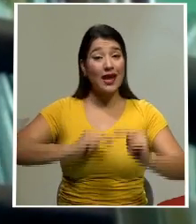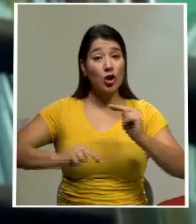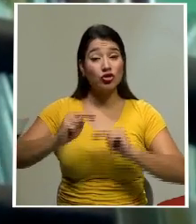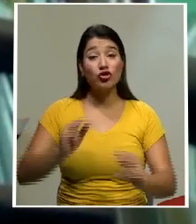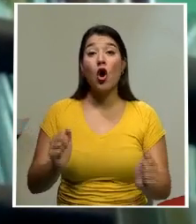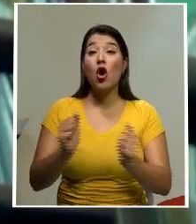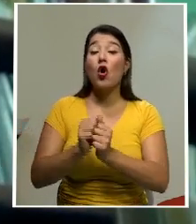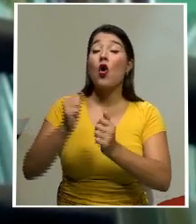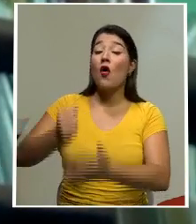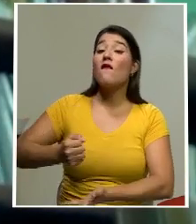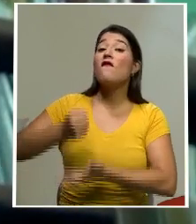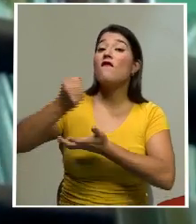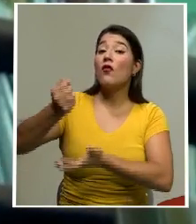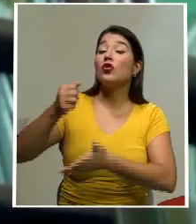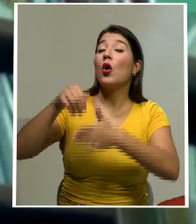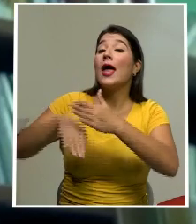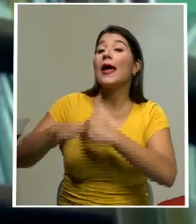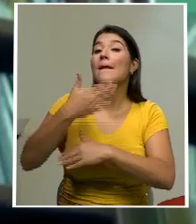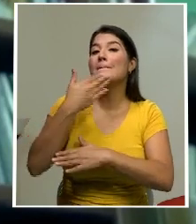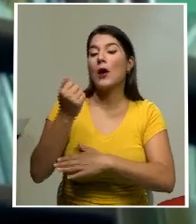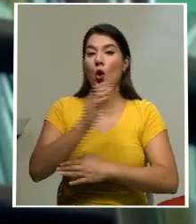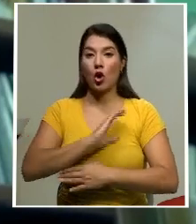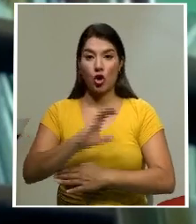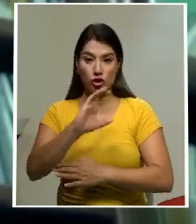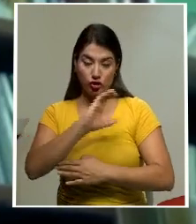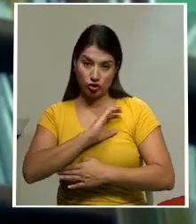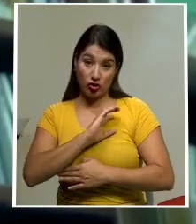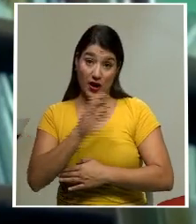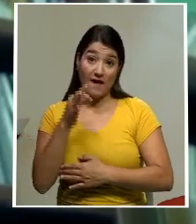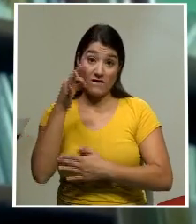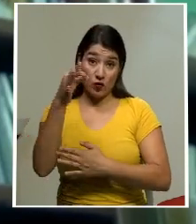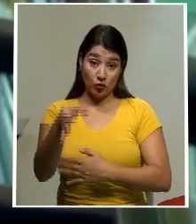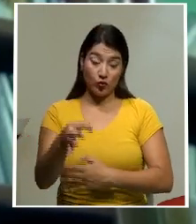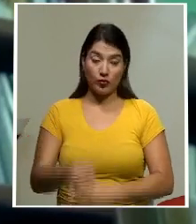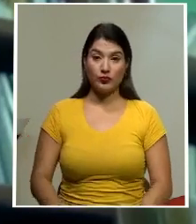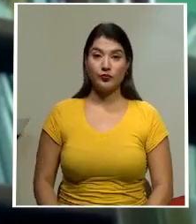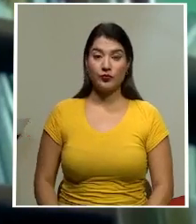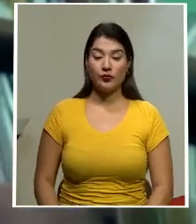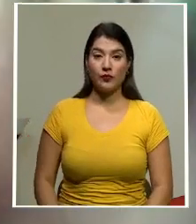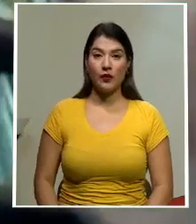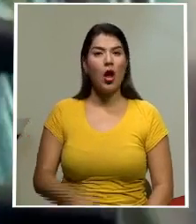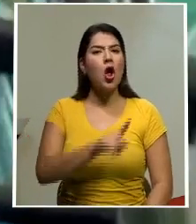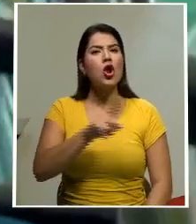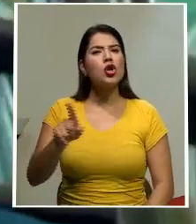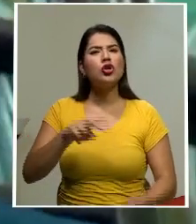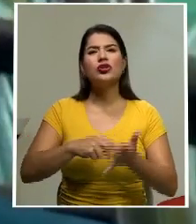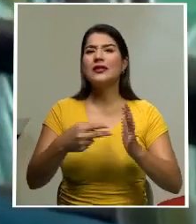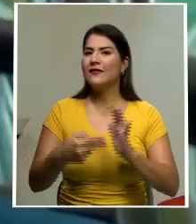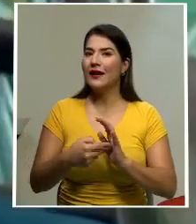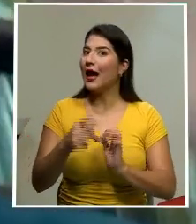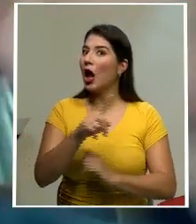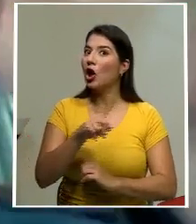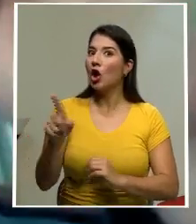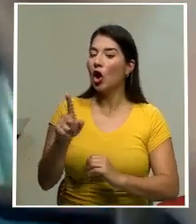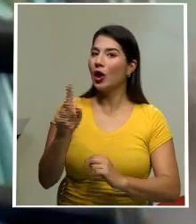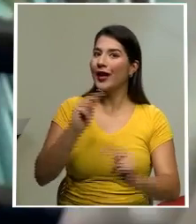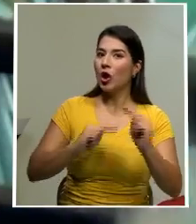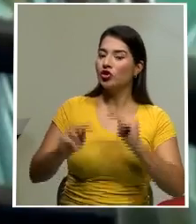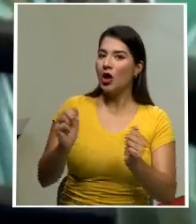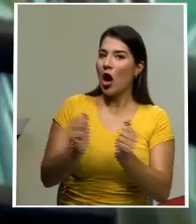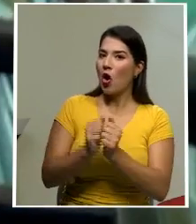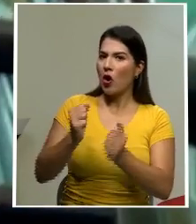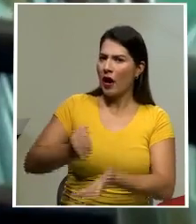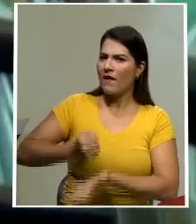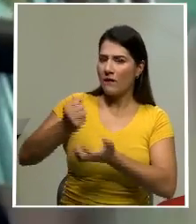en mejores condiciones, las condiciones futuras para negociar con ellos. No es que no debemos negociar con el fondo, no podemos caer en